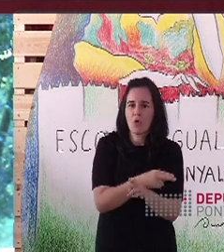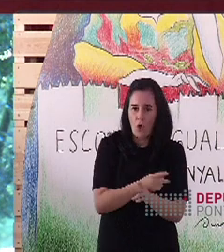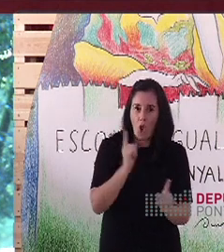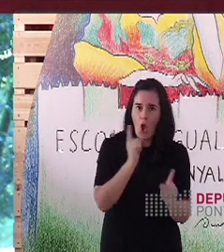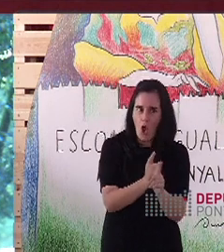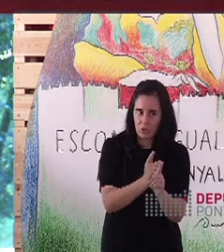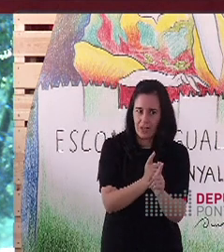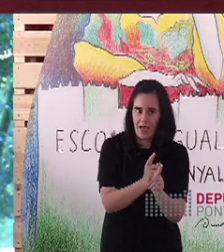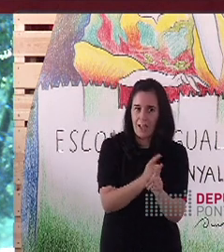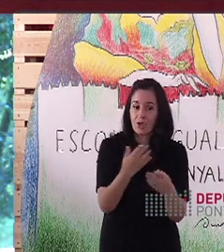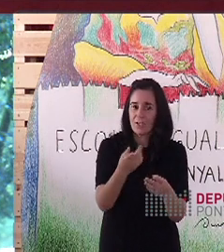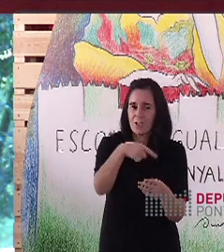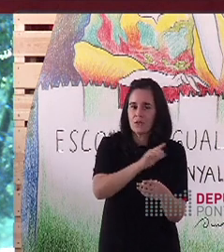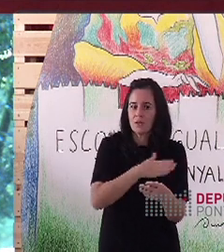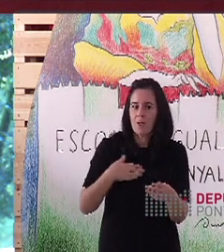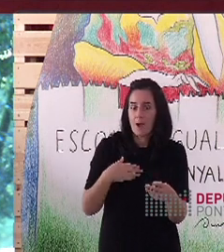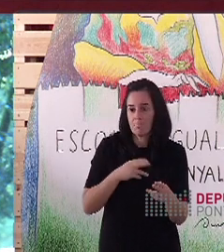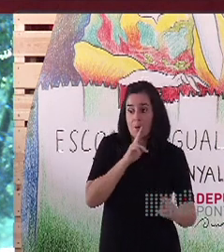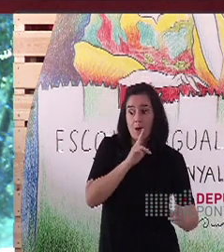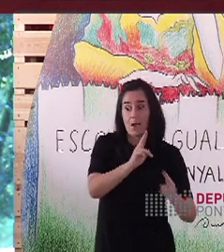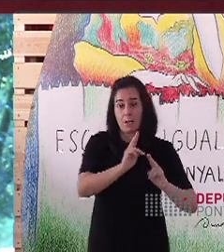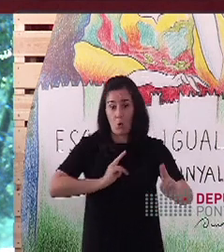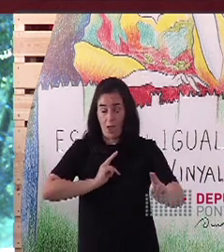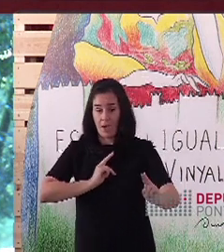quisieron responder y la respuesta fue estas jornadas.